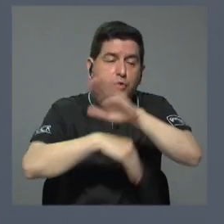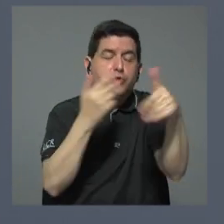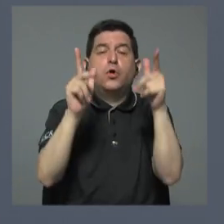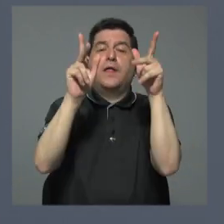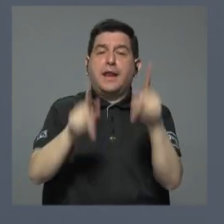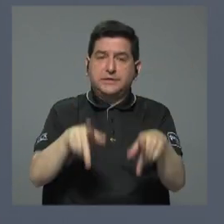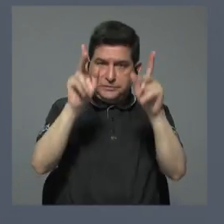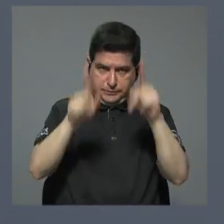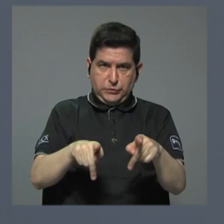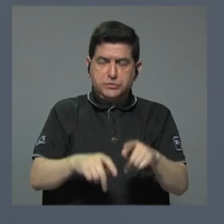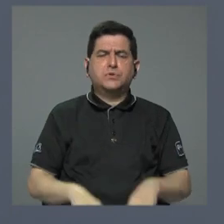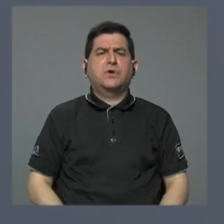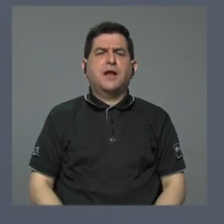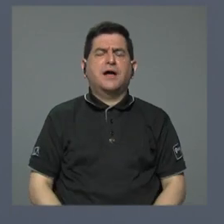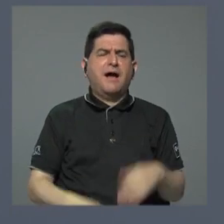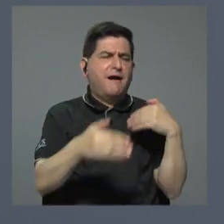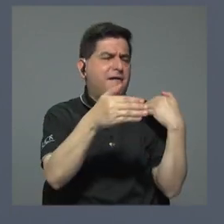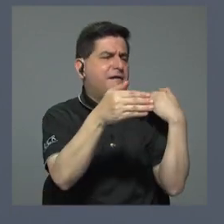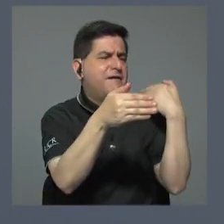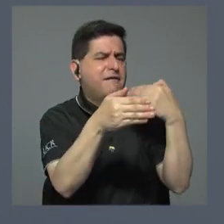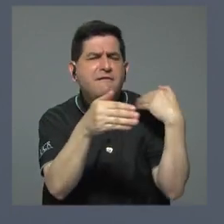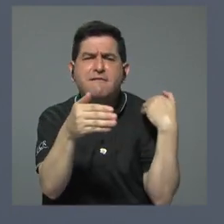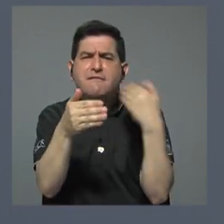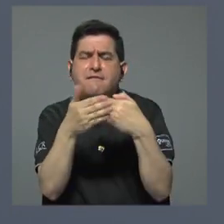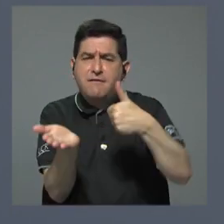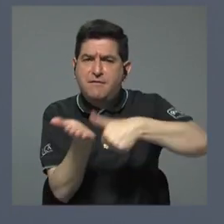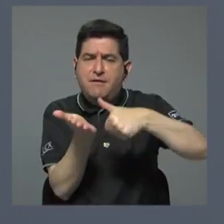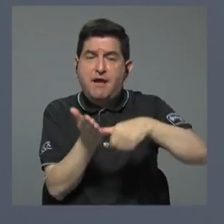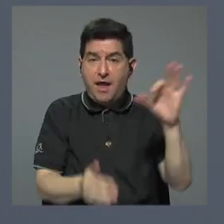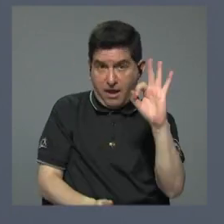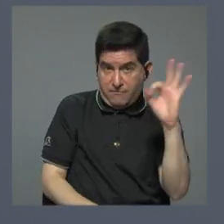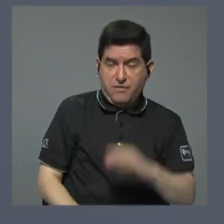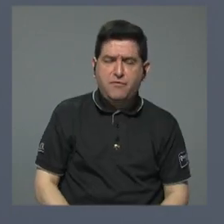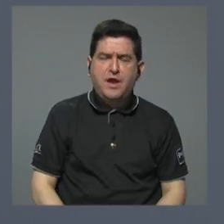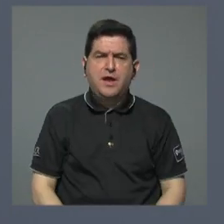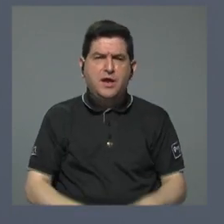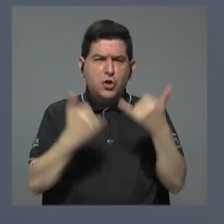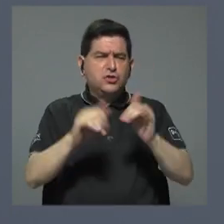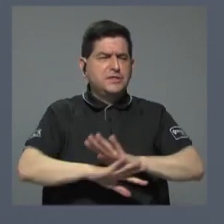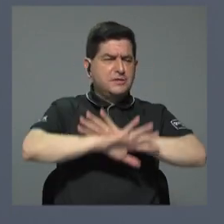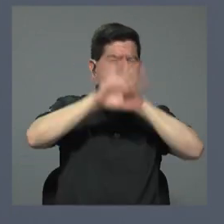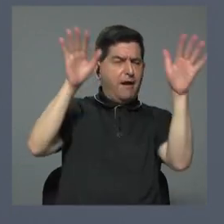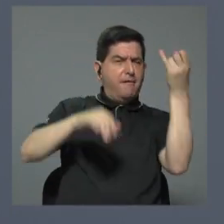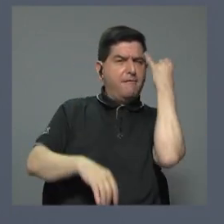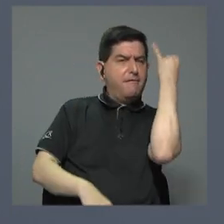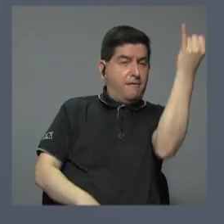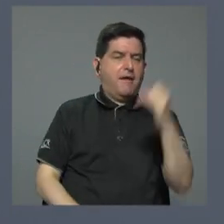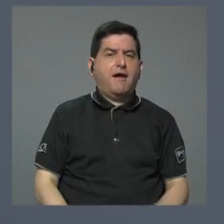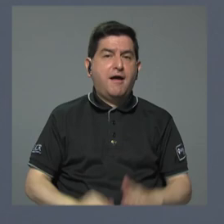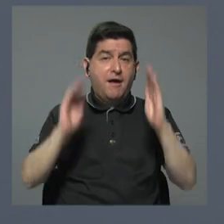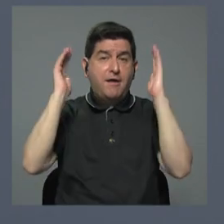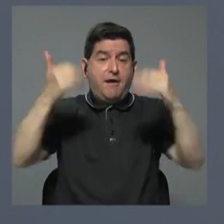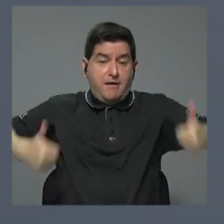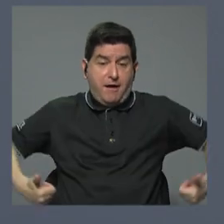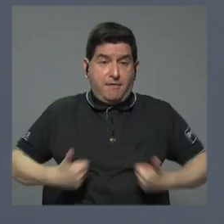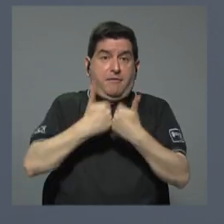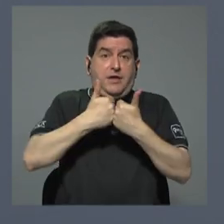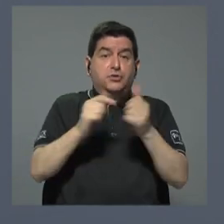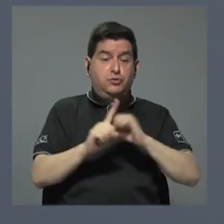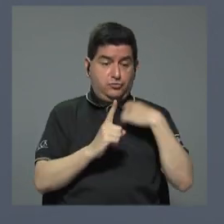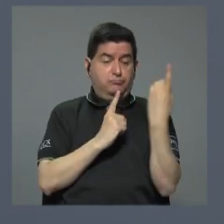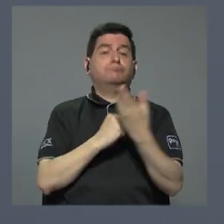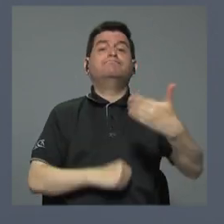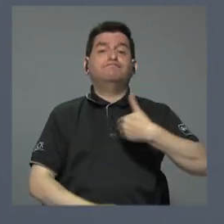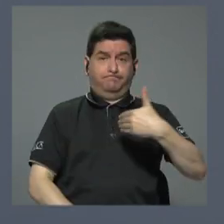las personas podamos acercarnos a las urnas en febrero con la mayor claridad sobre los grandes retos de nuestra